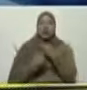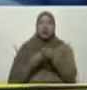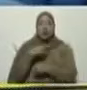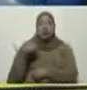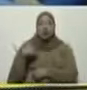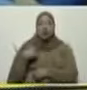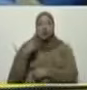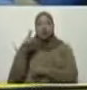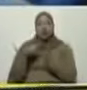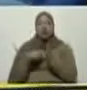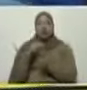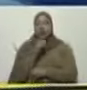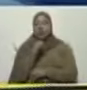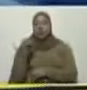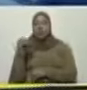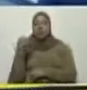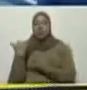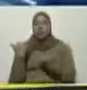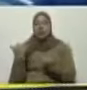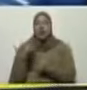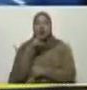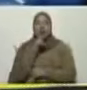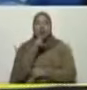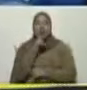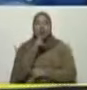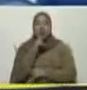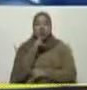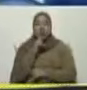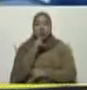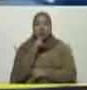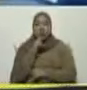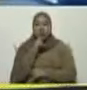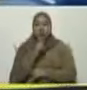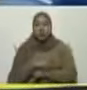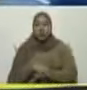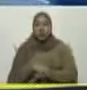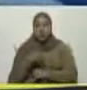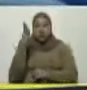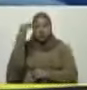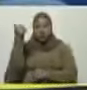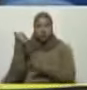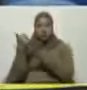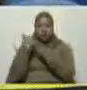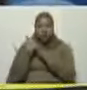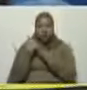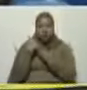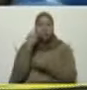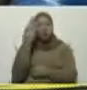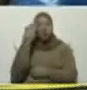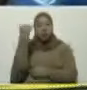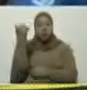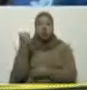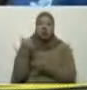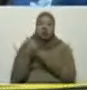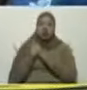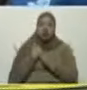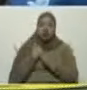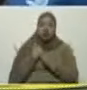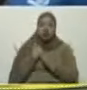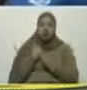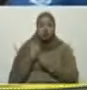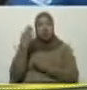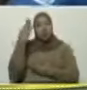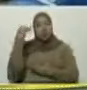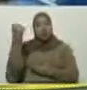dije mil veces en los momentos más difíciles siempre dije Dios prove Dios proveerá Dios